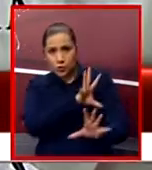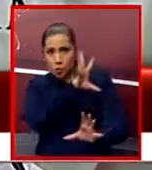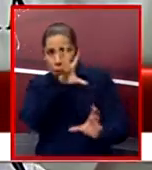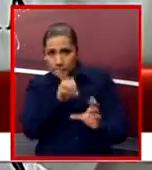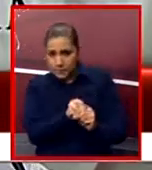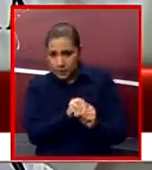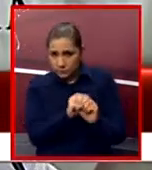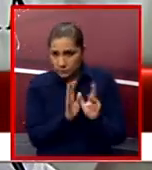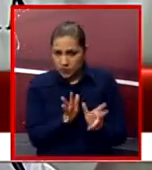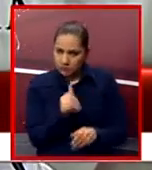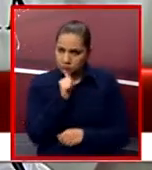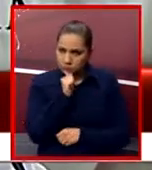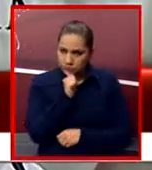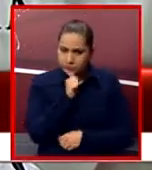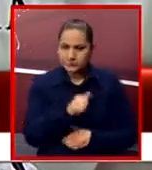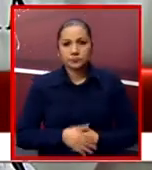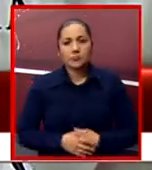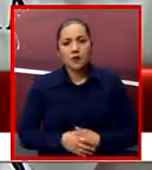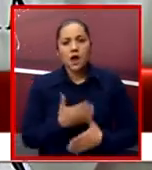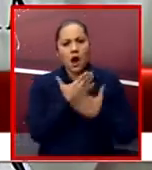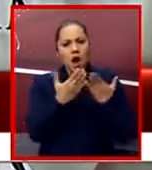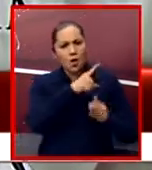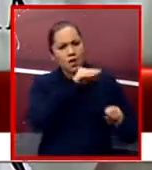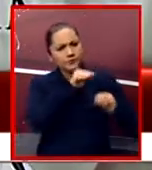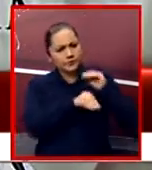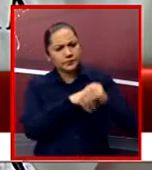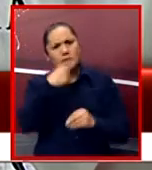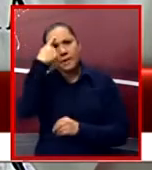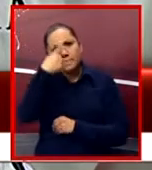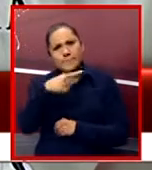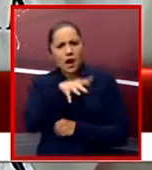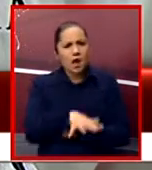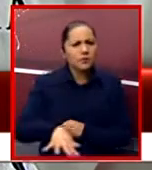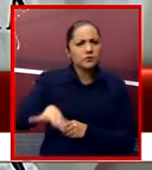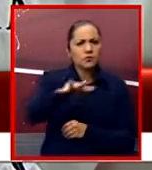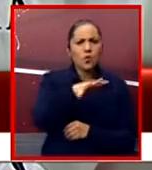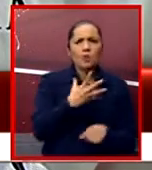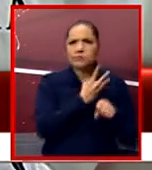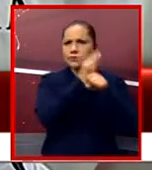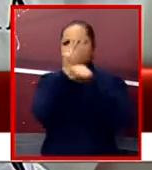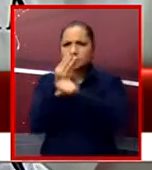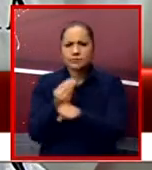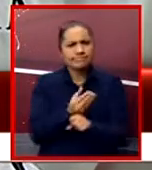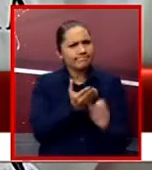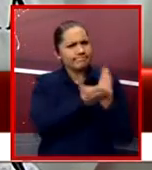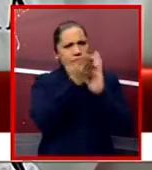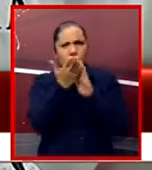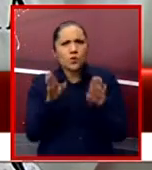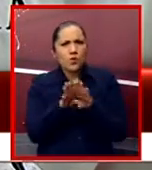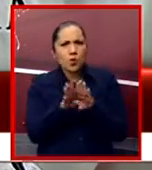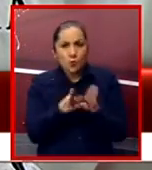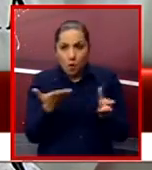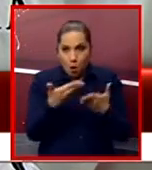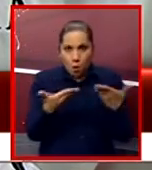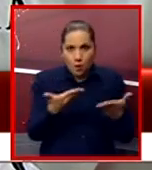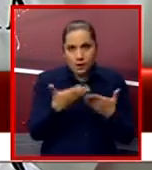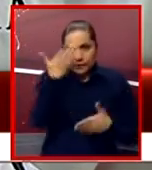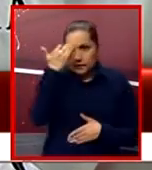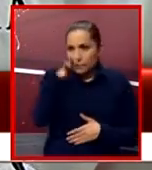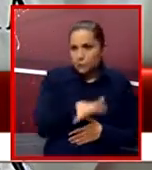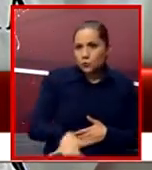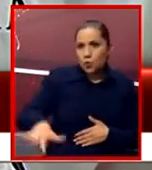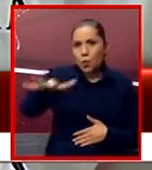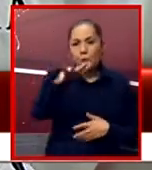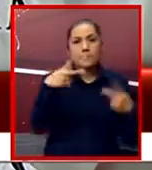¿Qué se está haciendo en materia de infraestructura para atender la inevitable conversión de la pirámide poblacional que en